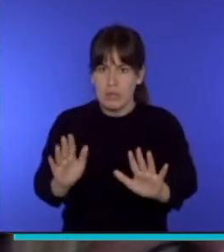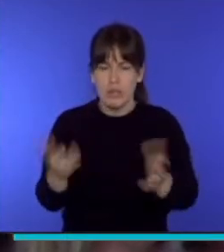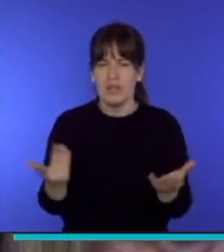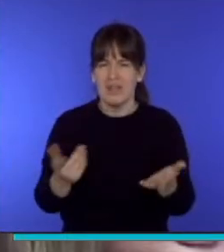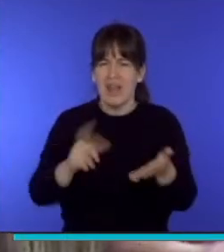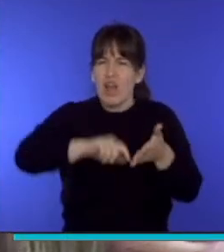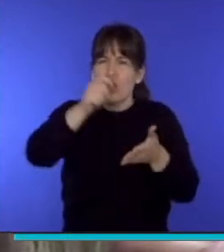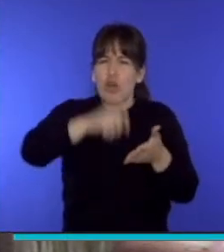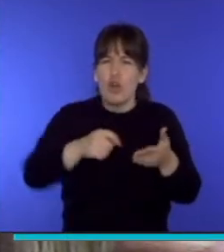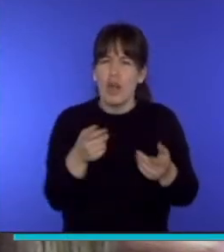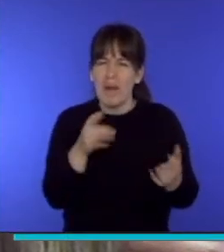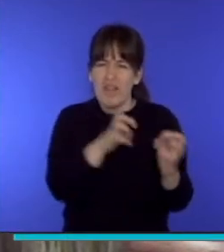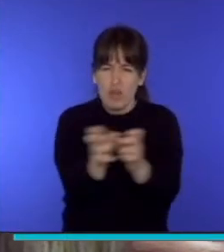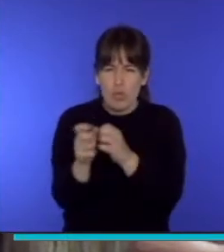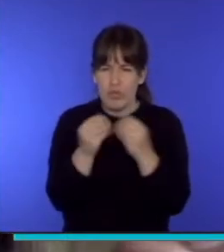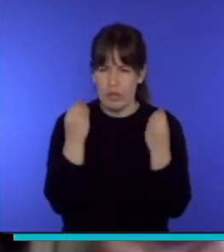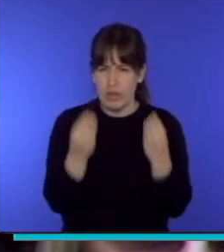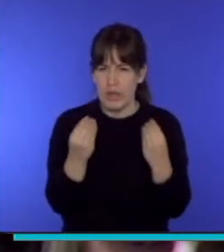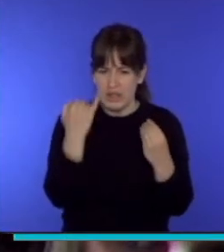¿Qué cronograma quieren que discutamos?